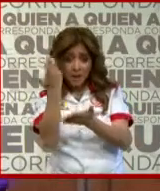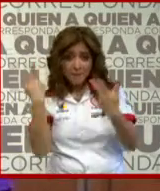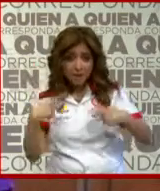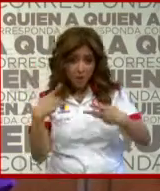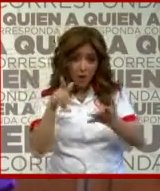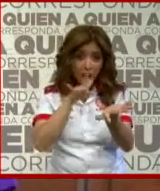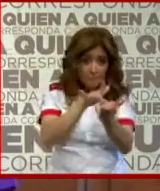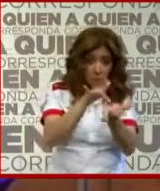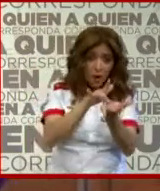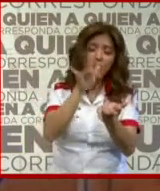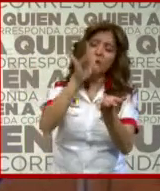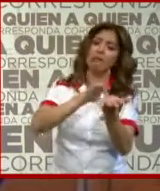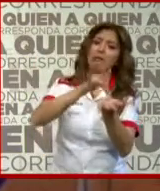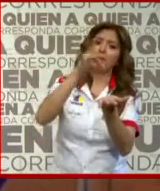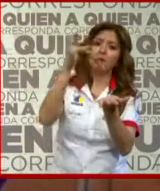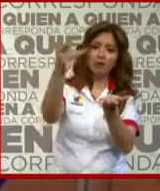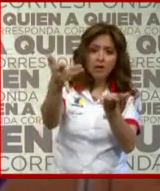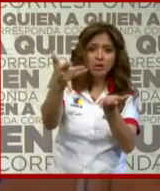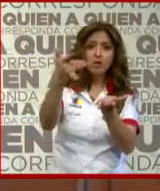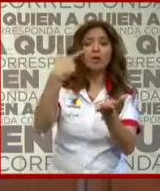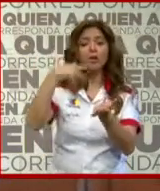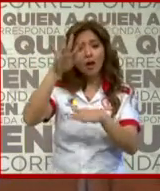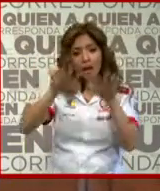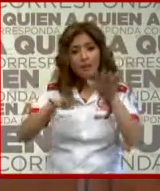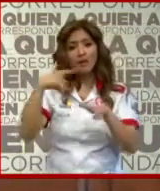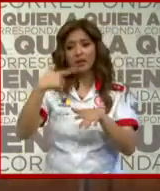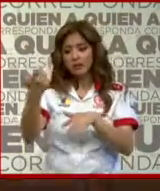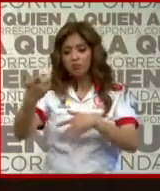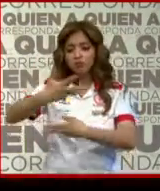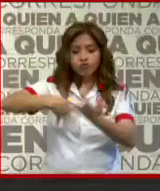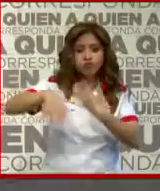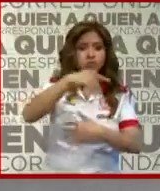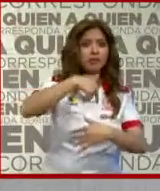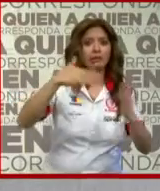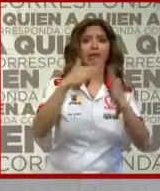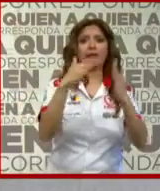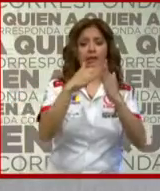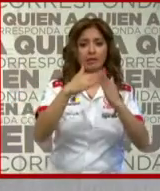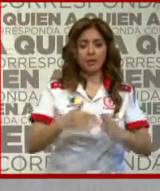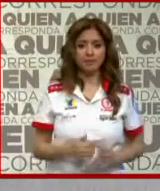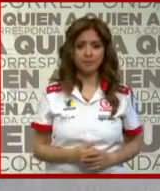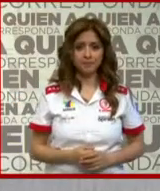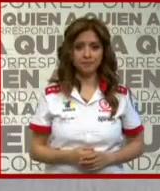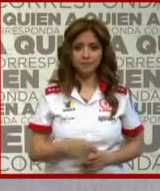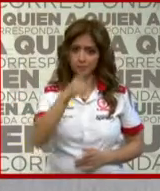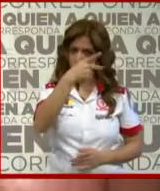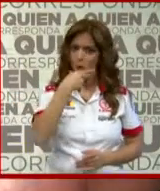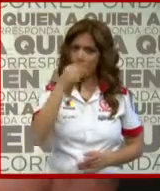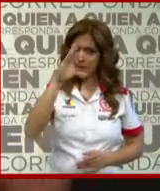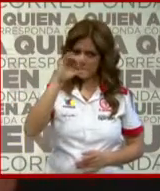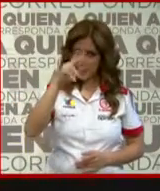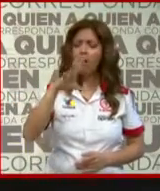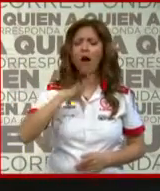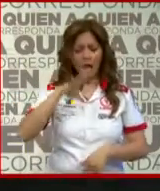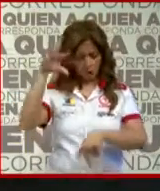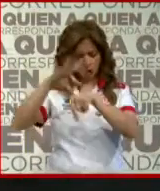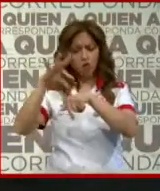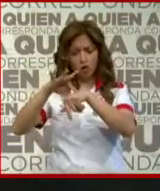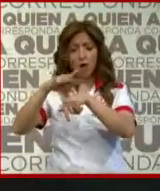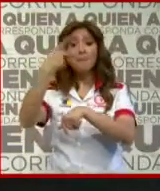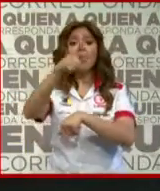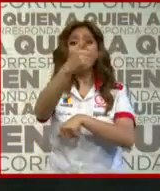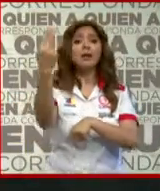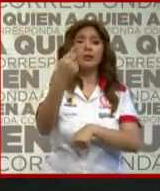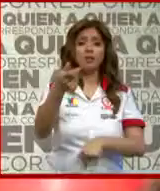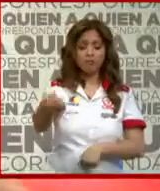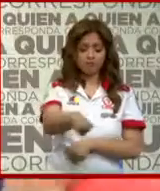gracias. Más que nada yo digo económicamente por los gastos que hay en la casa. Cirilo cuenta con atención médica, pero solicita un bastón que le